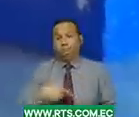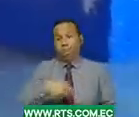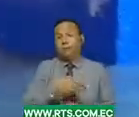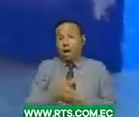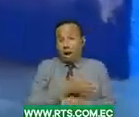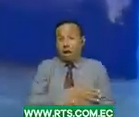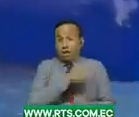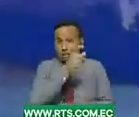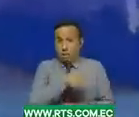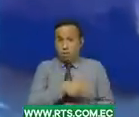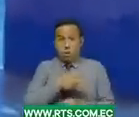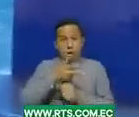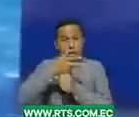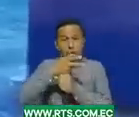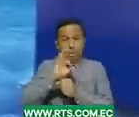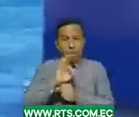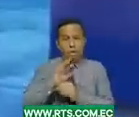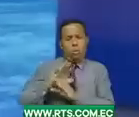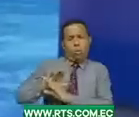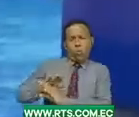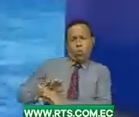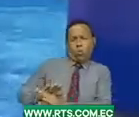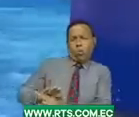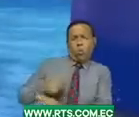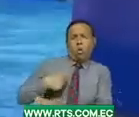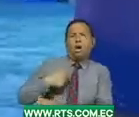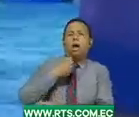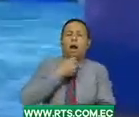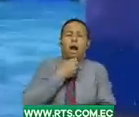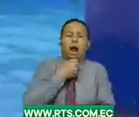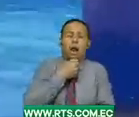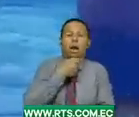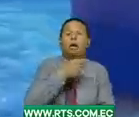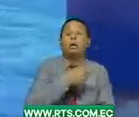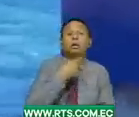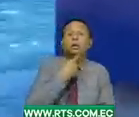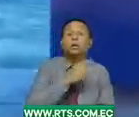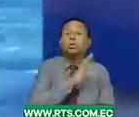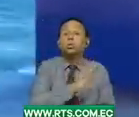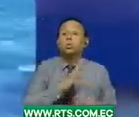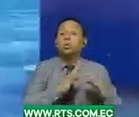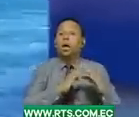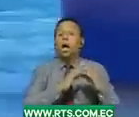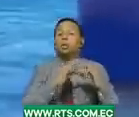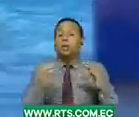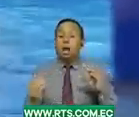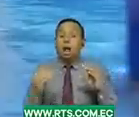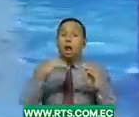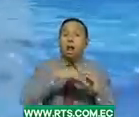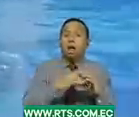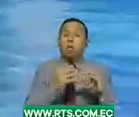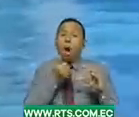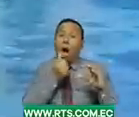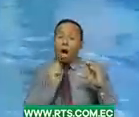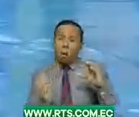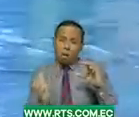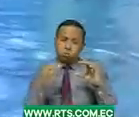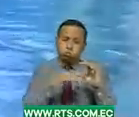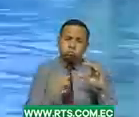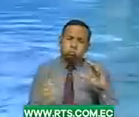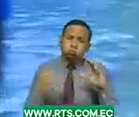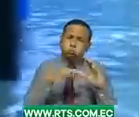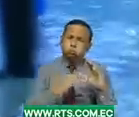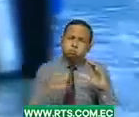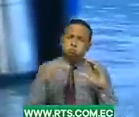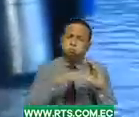que no quiso salir en cámaras, que nos dijo que dentro de su vivienda se había inundado de una manera tremenda, es decir,